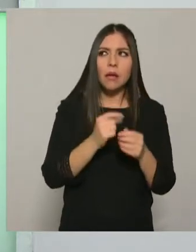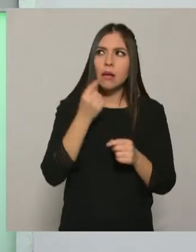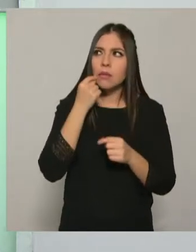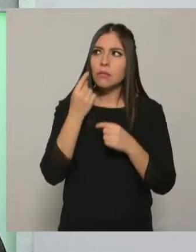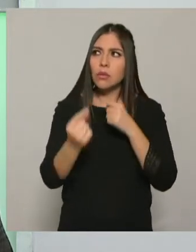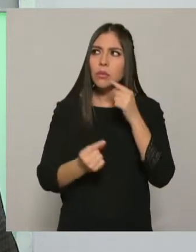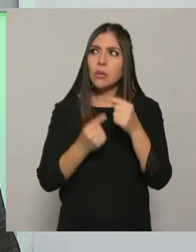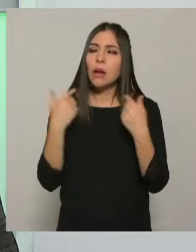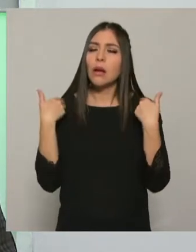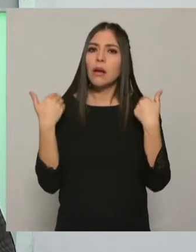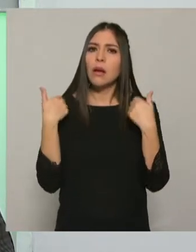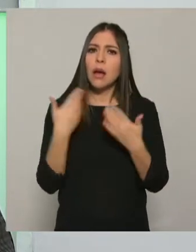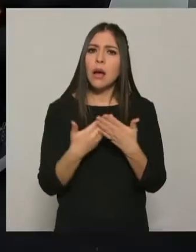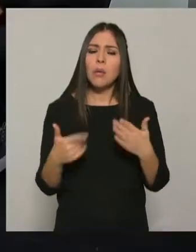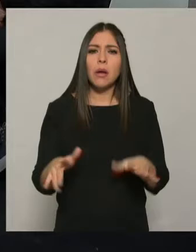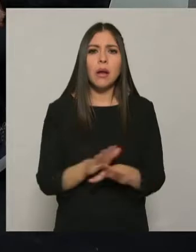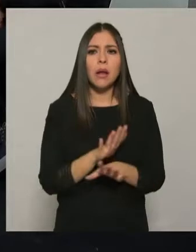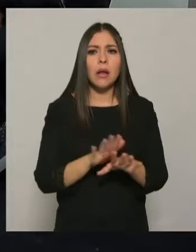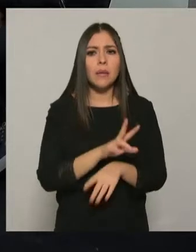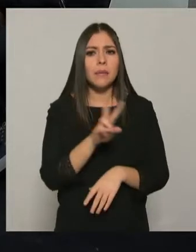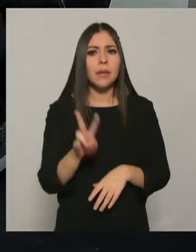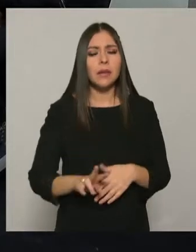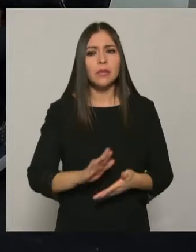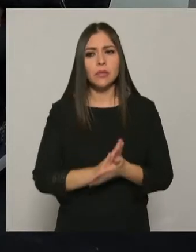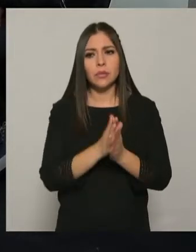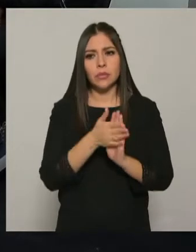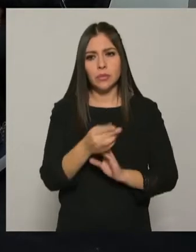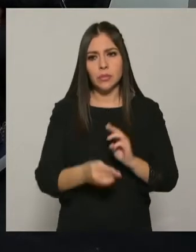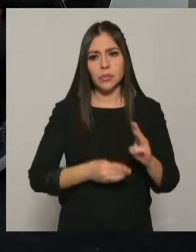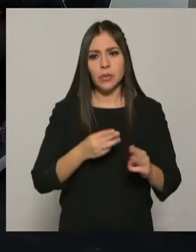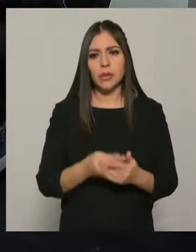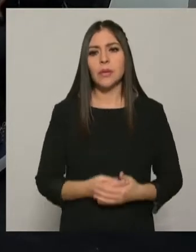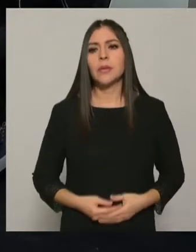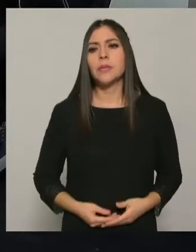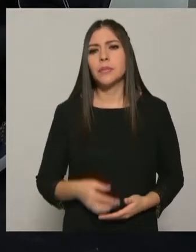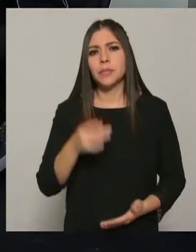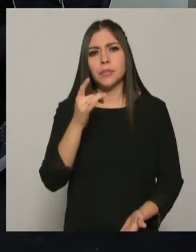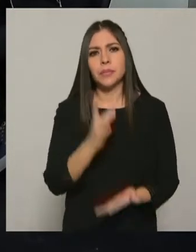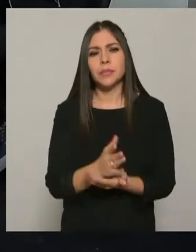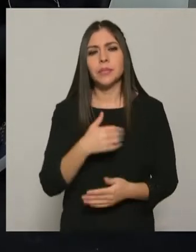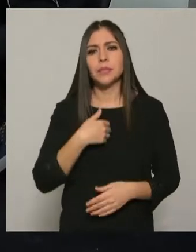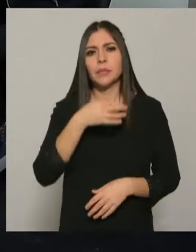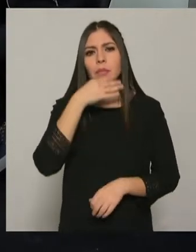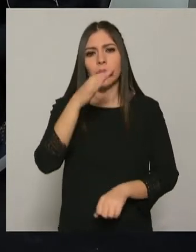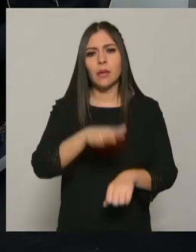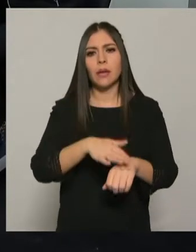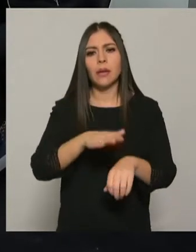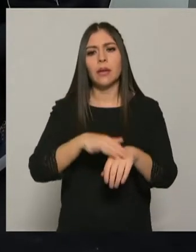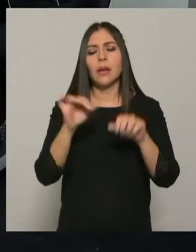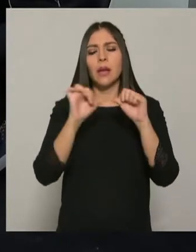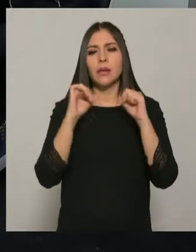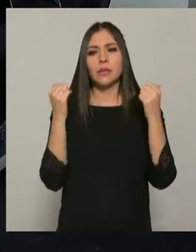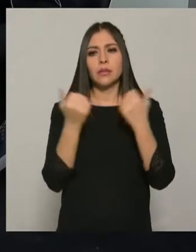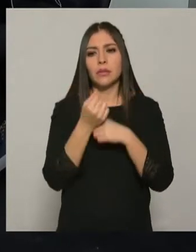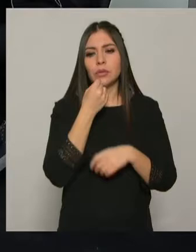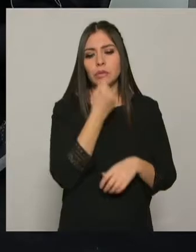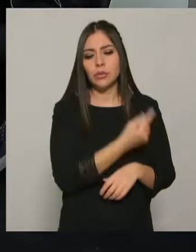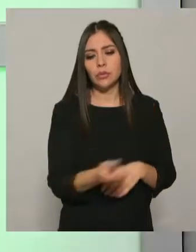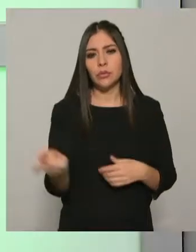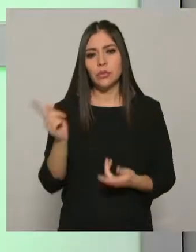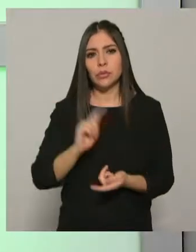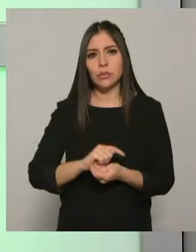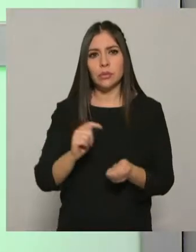mundo. Sí, ya ahí rápidamente, sí, Gloria. Brevemente, aquí tengo un comunicado de, Ajá, a ver. de la Asociación para las Infancias